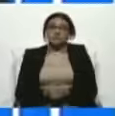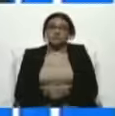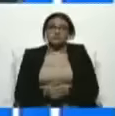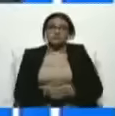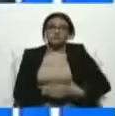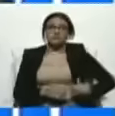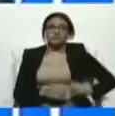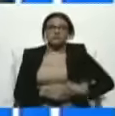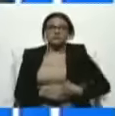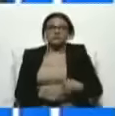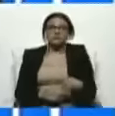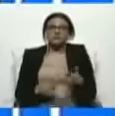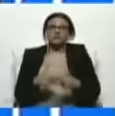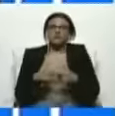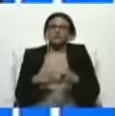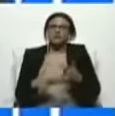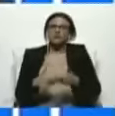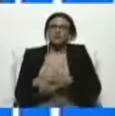¿Y tú qué hiciste?